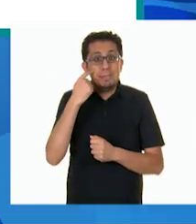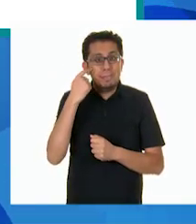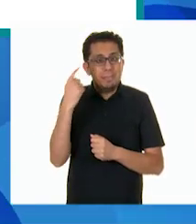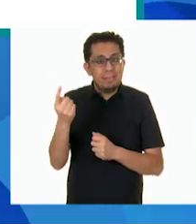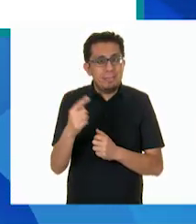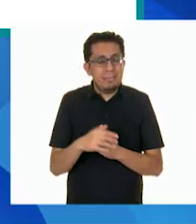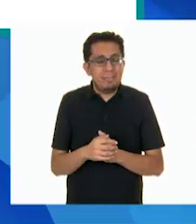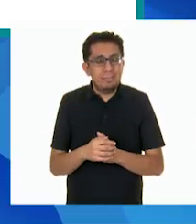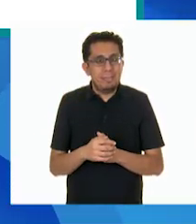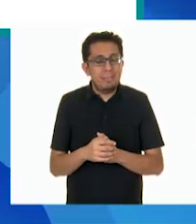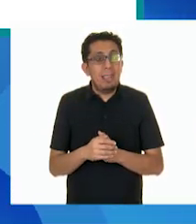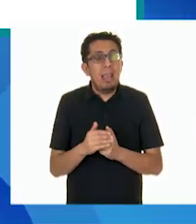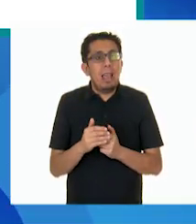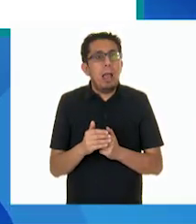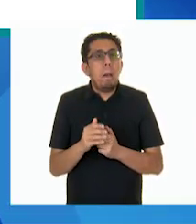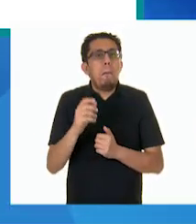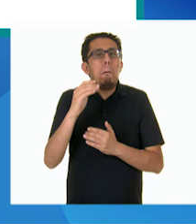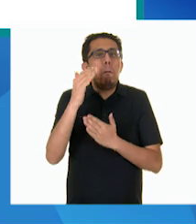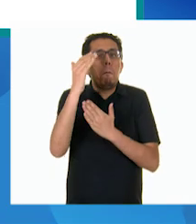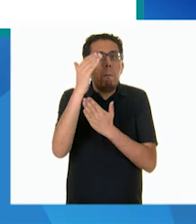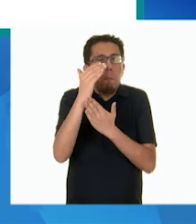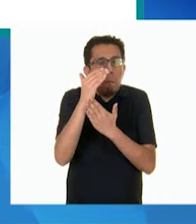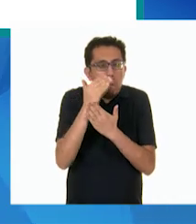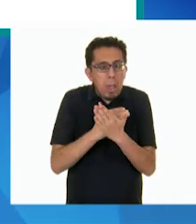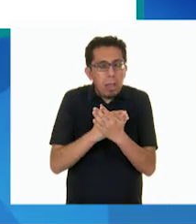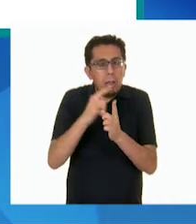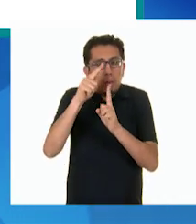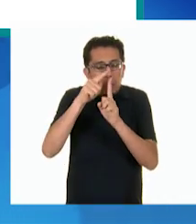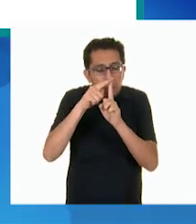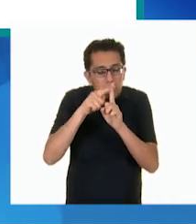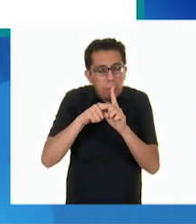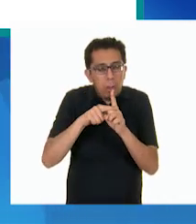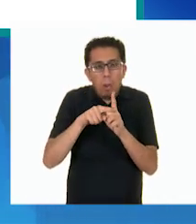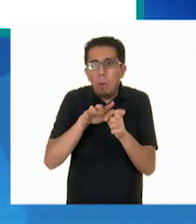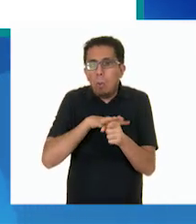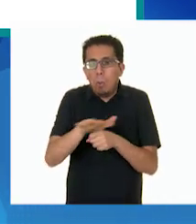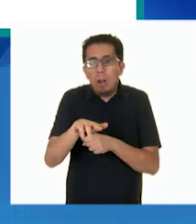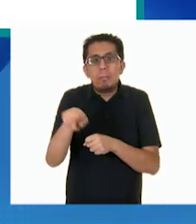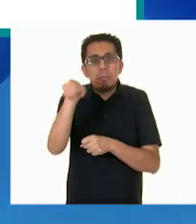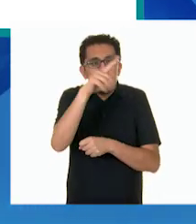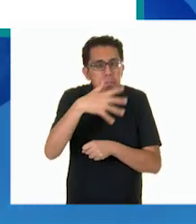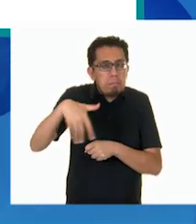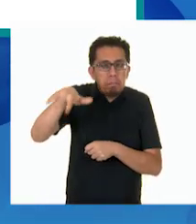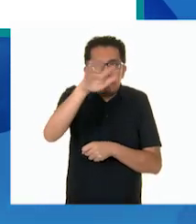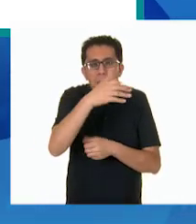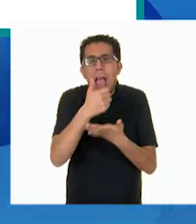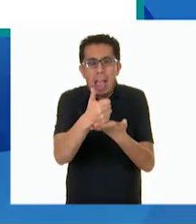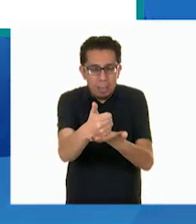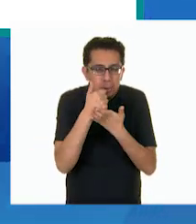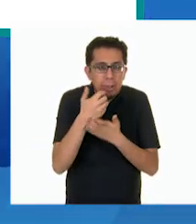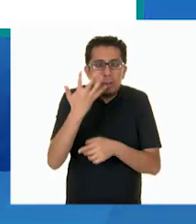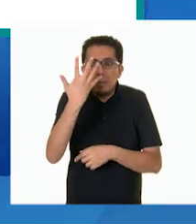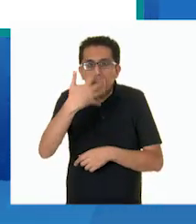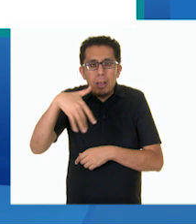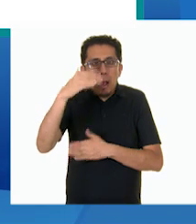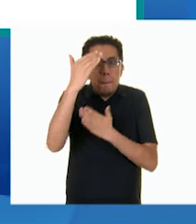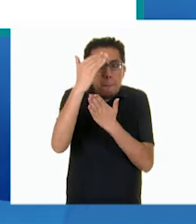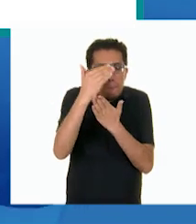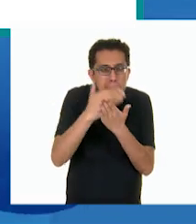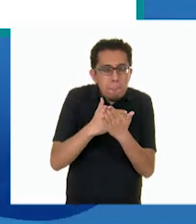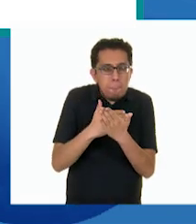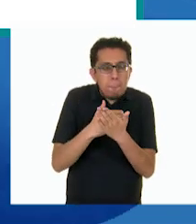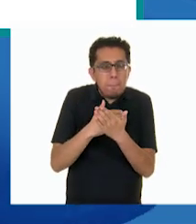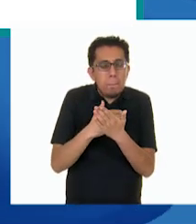la temperatura más baja, ¿cuándo es? A ver, vamos a buscarlo. ¿Ustedes qué dicen, compañeras y compañeros? Tercero de